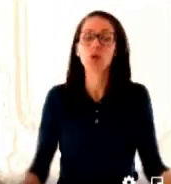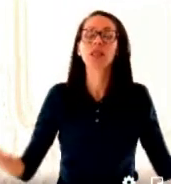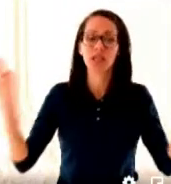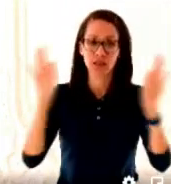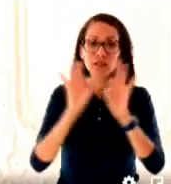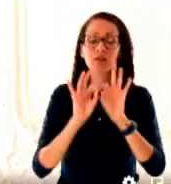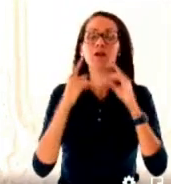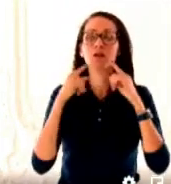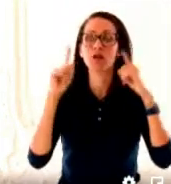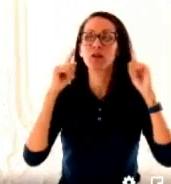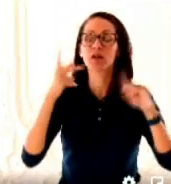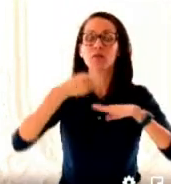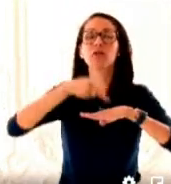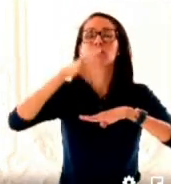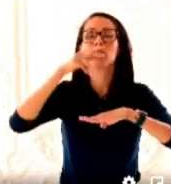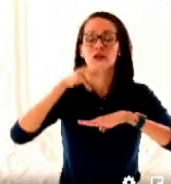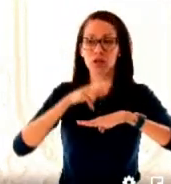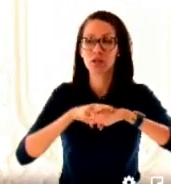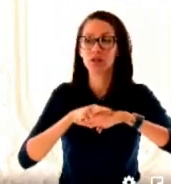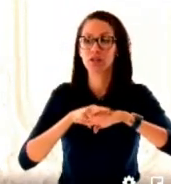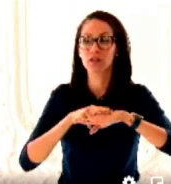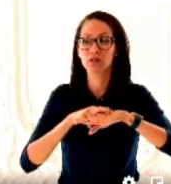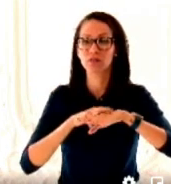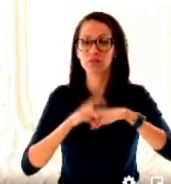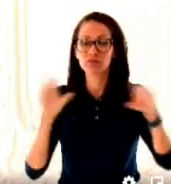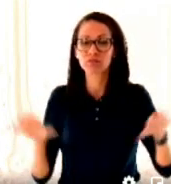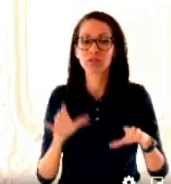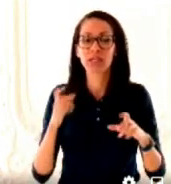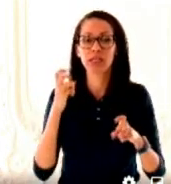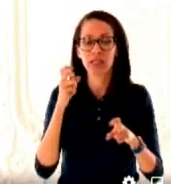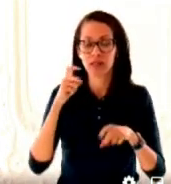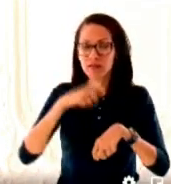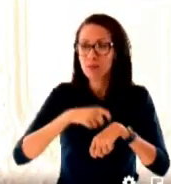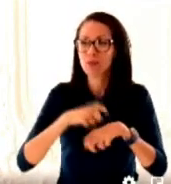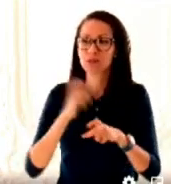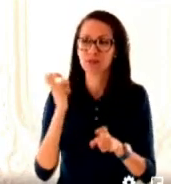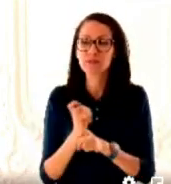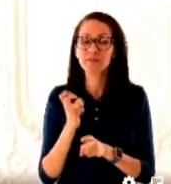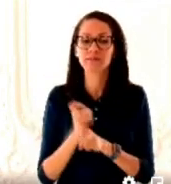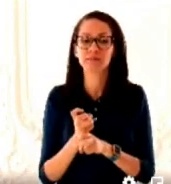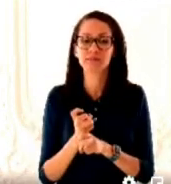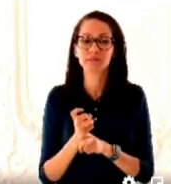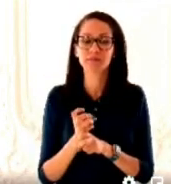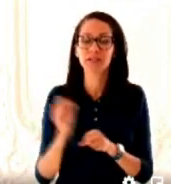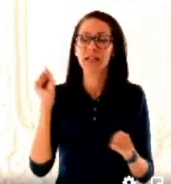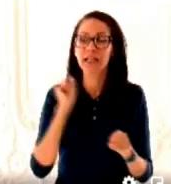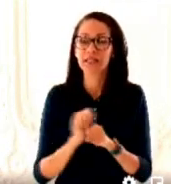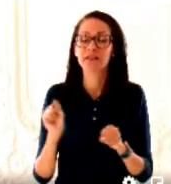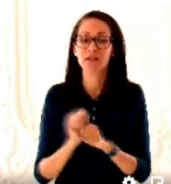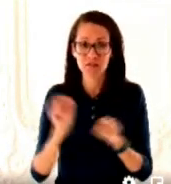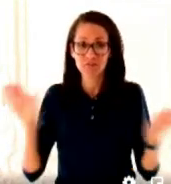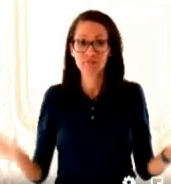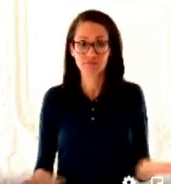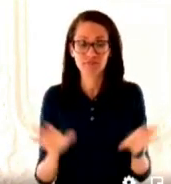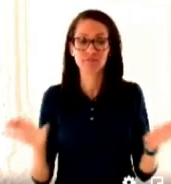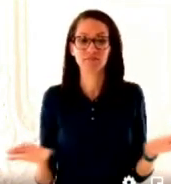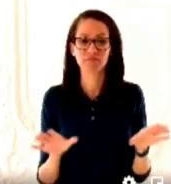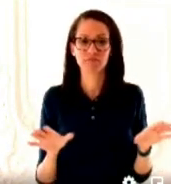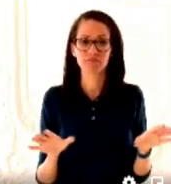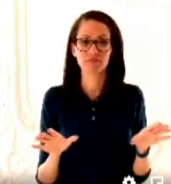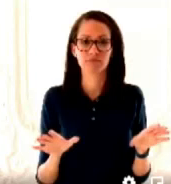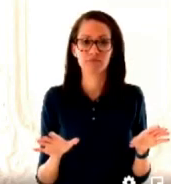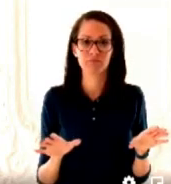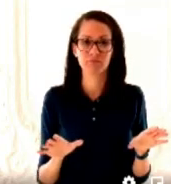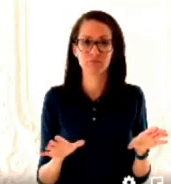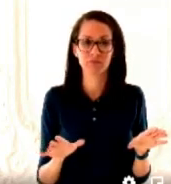que Puerto Rico pudiese navegar estos tiempos difíciles. El trabajo que se hizo, me parece que los resultados